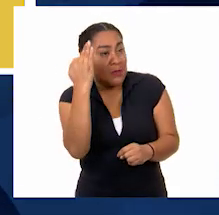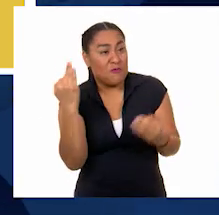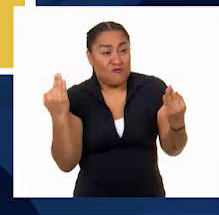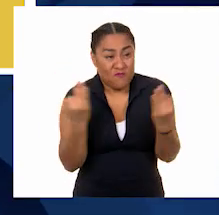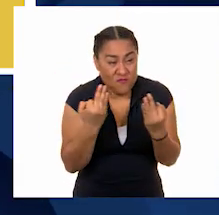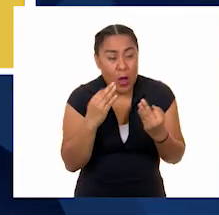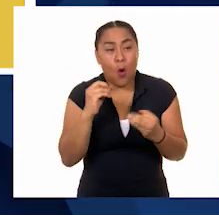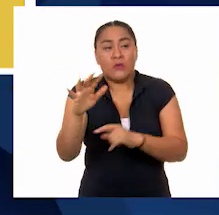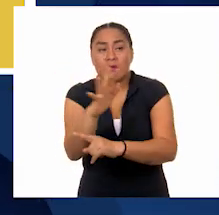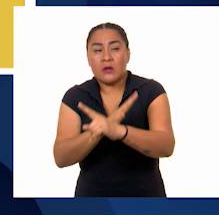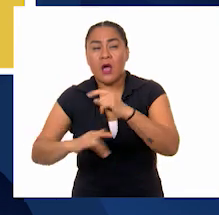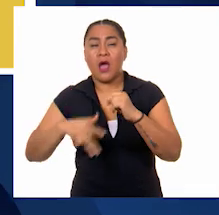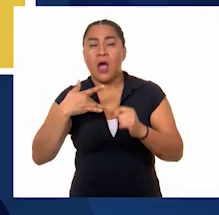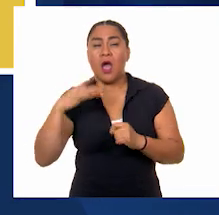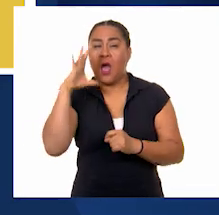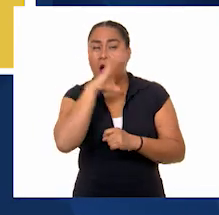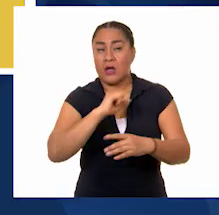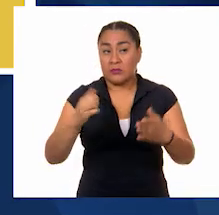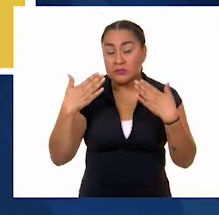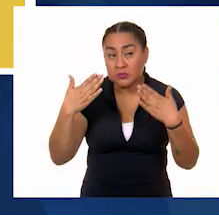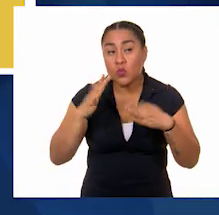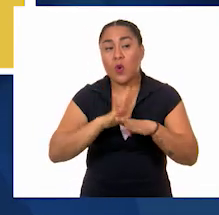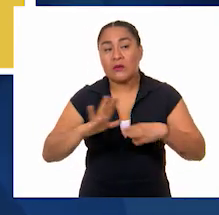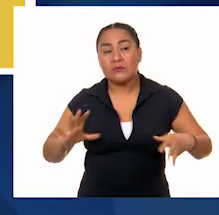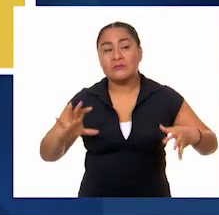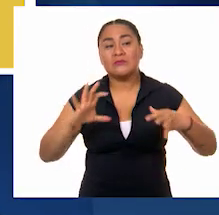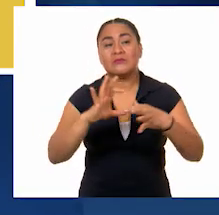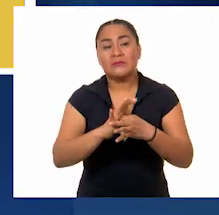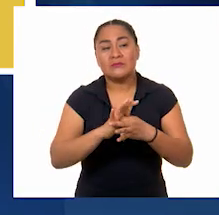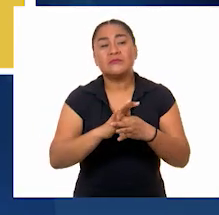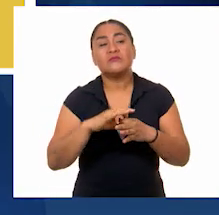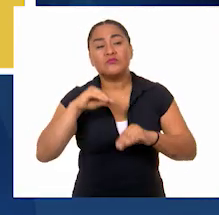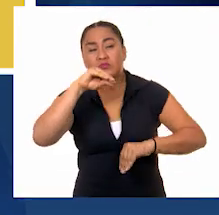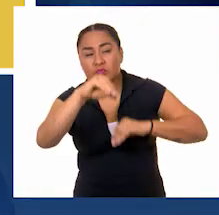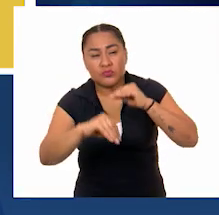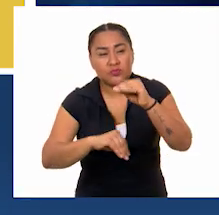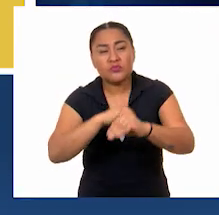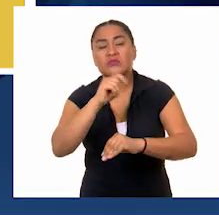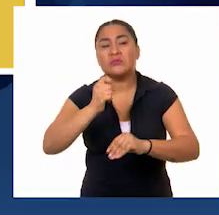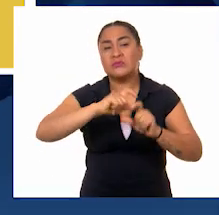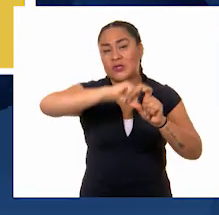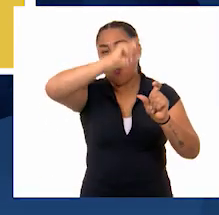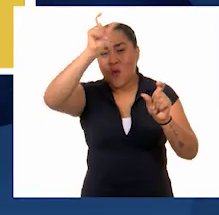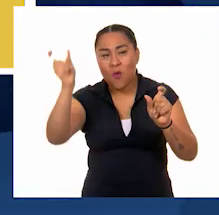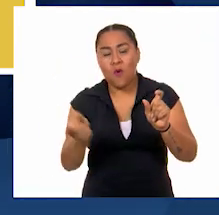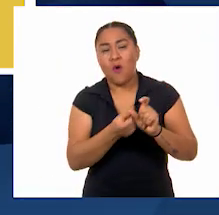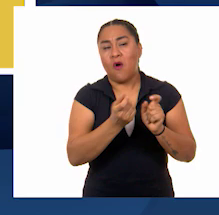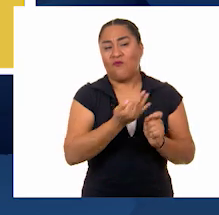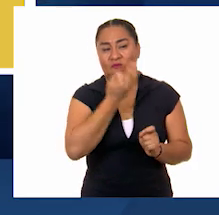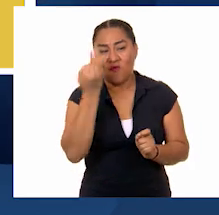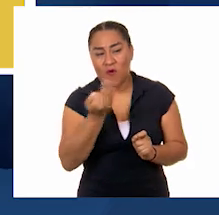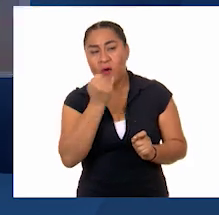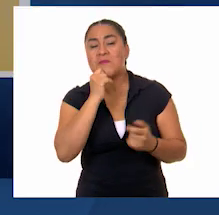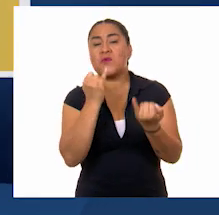ser tierra caliente, se acompaña del ritual de la elaboración de la corona de flores y la cera.